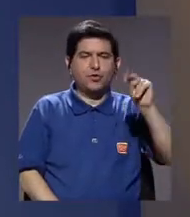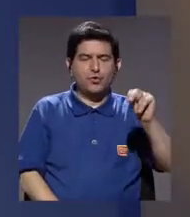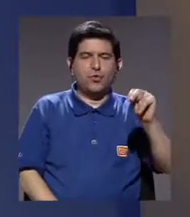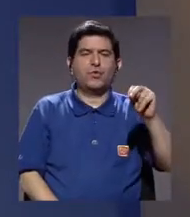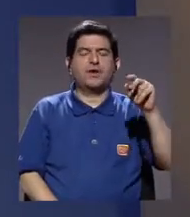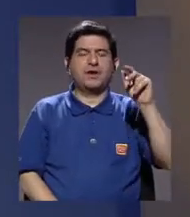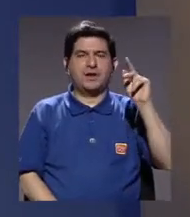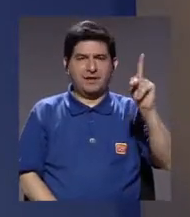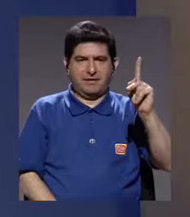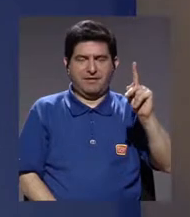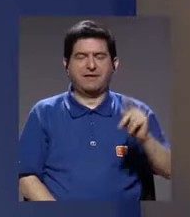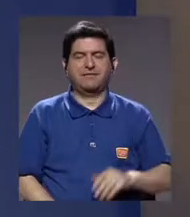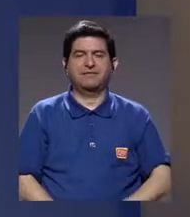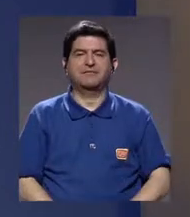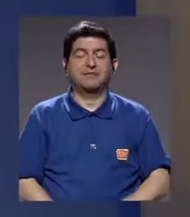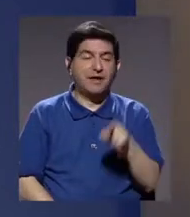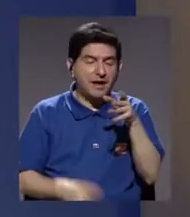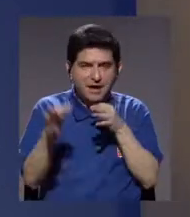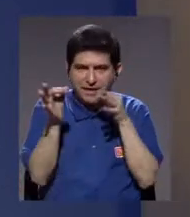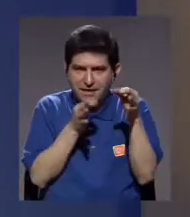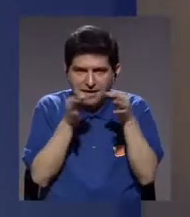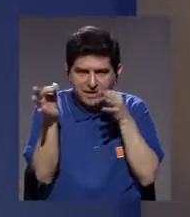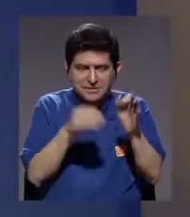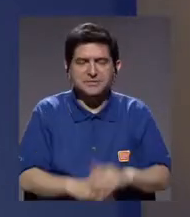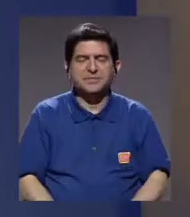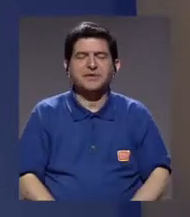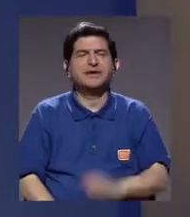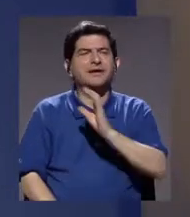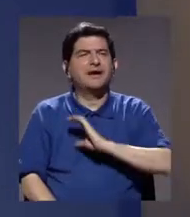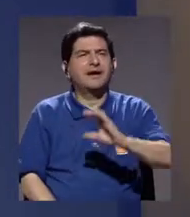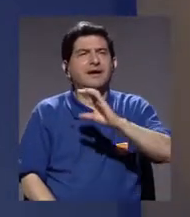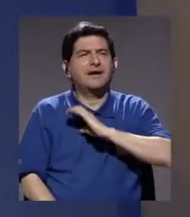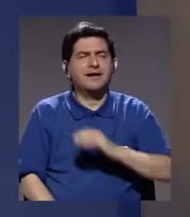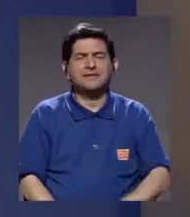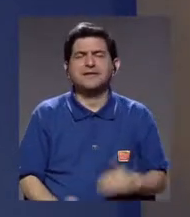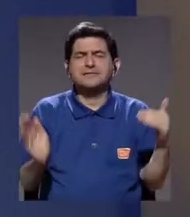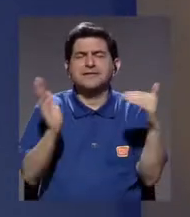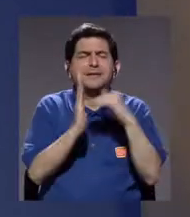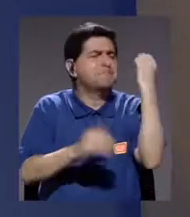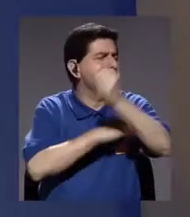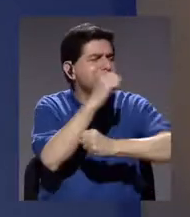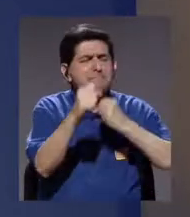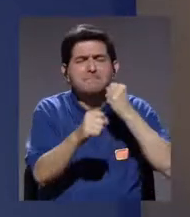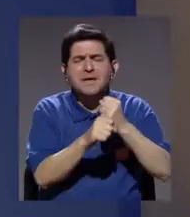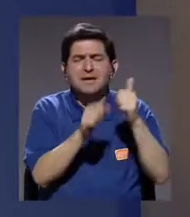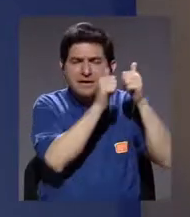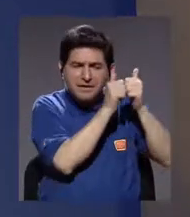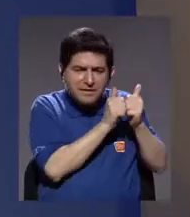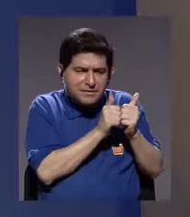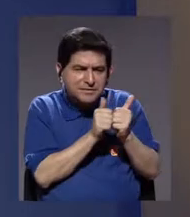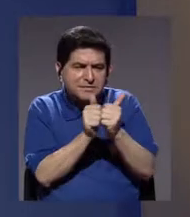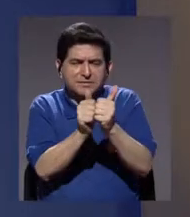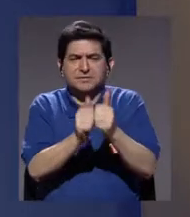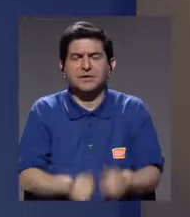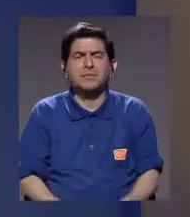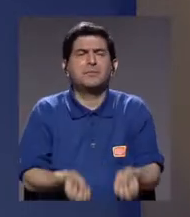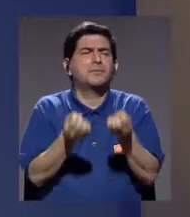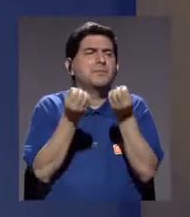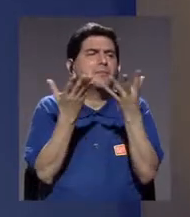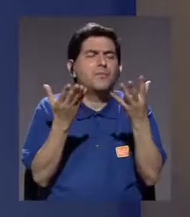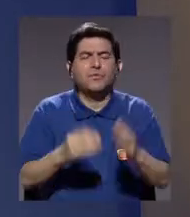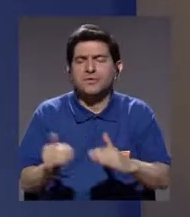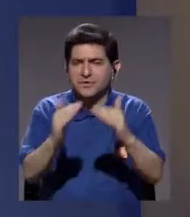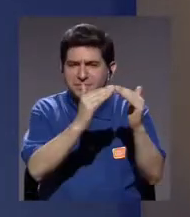Kaya, que casualmente expresa el carácter milenario que le acompaña con gran cantidad